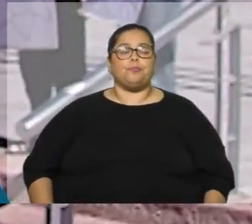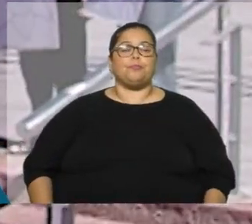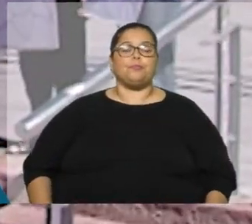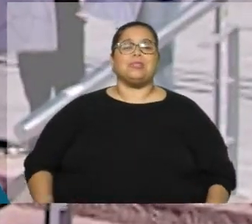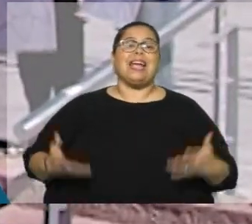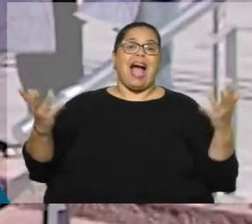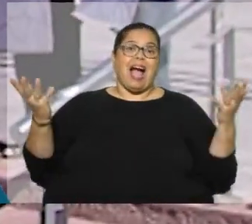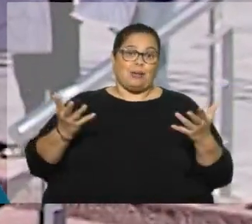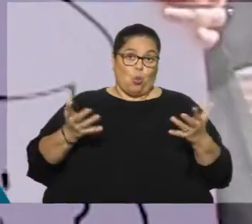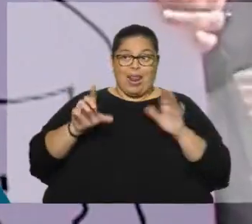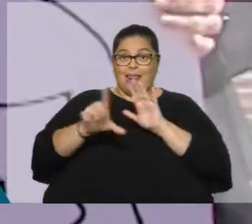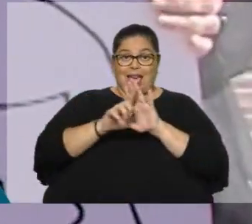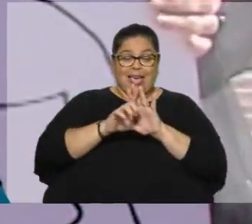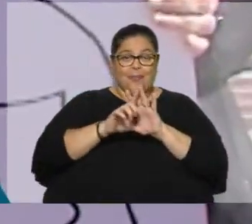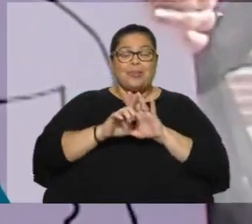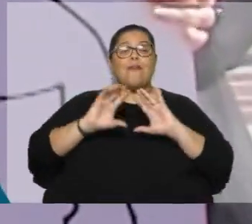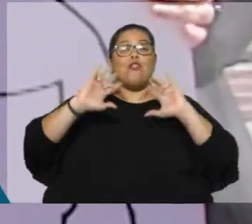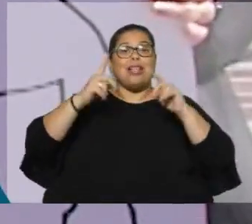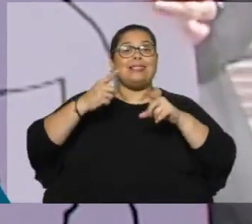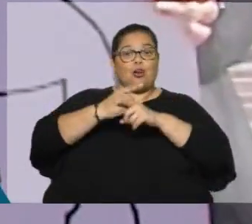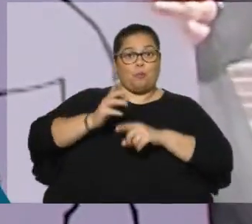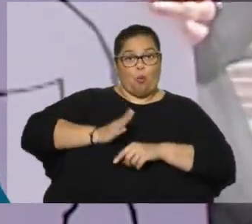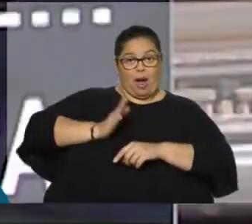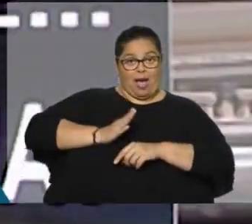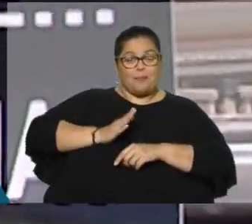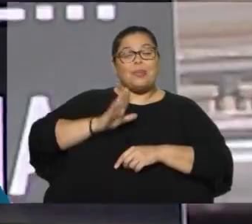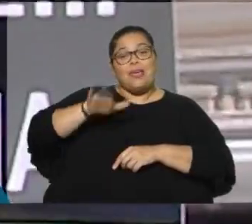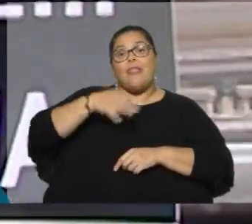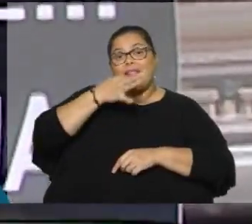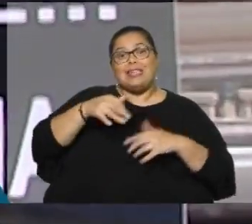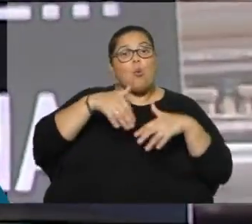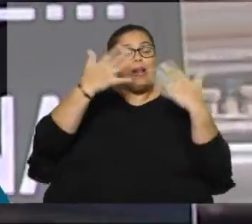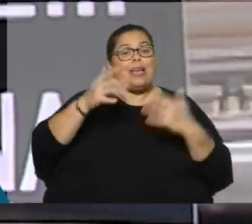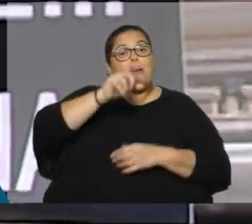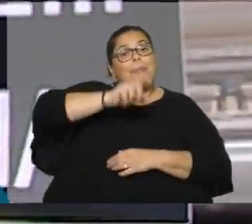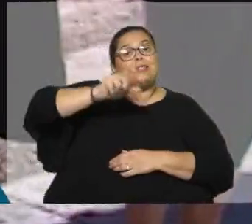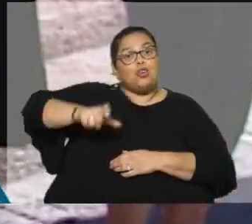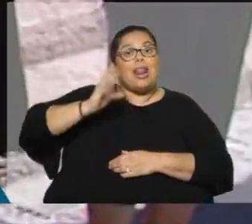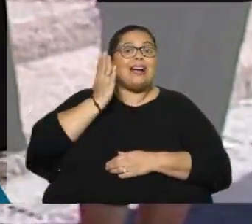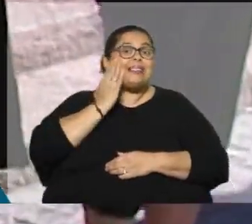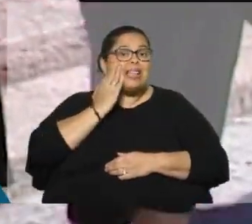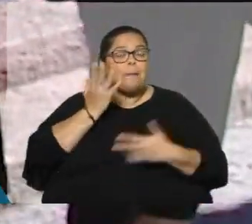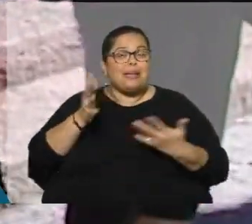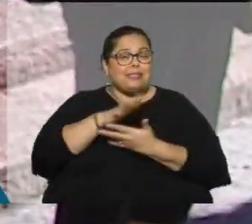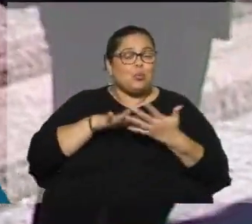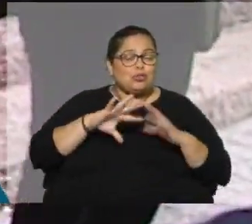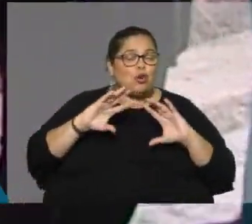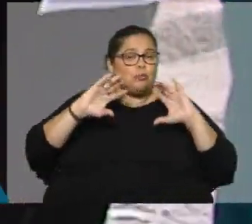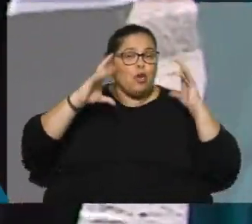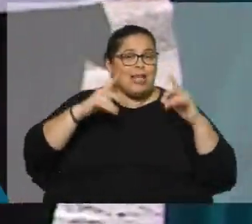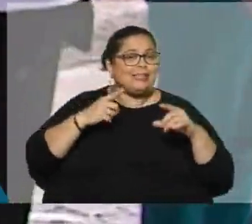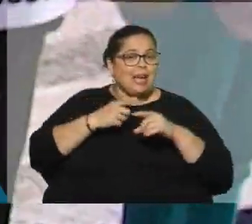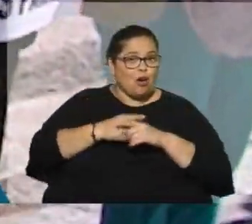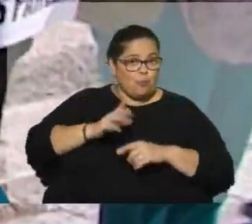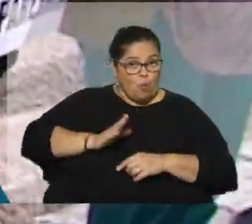la actual ley de violencia hacia las mujeres basada en género determina que cualquier persona que tome conocimiento de un hecho de violencia basada en género